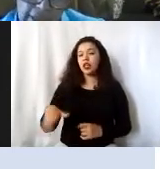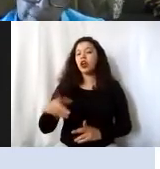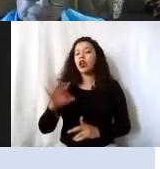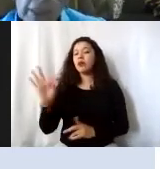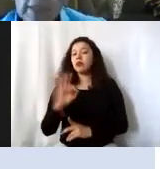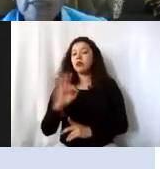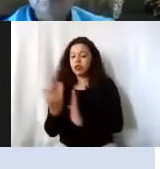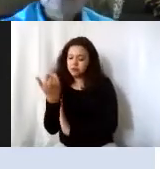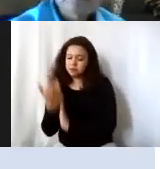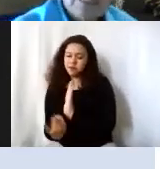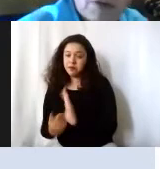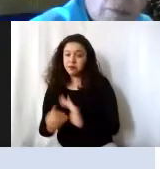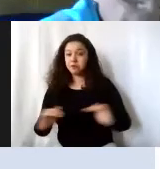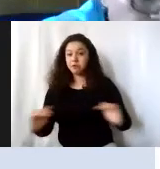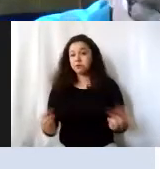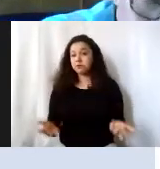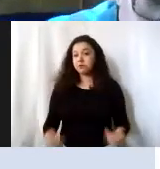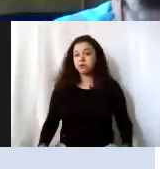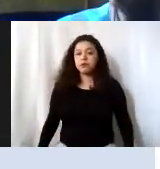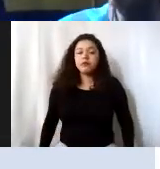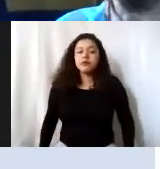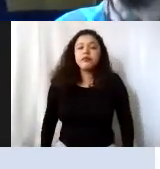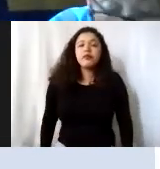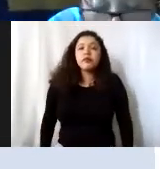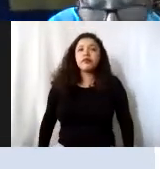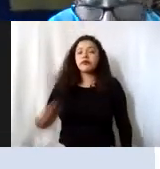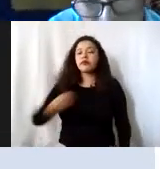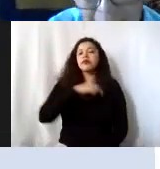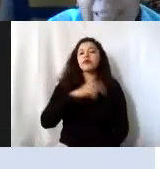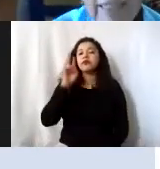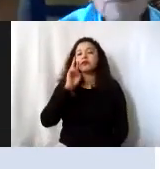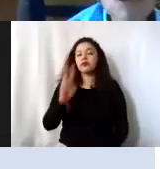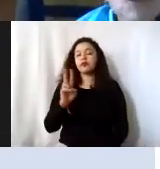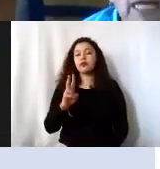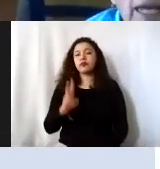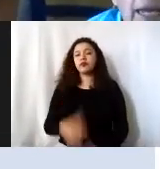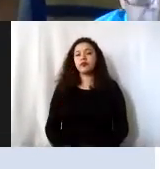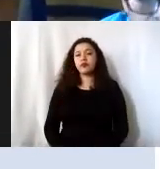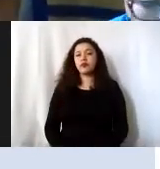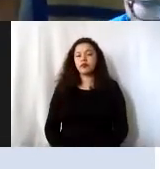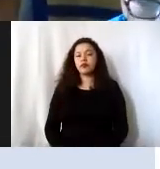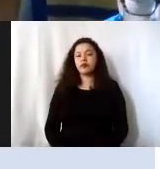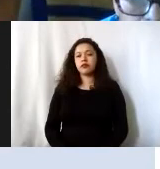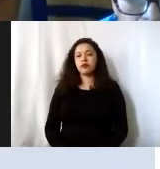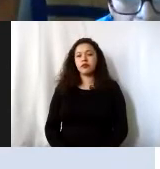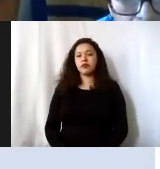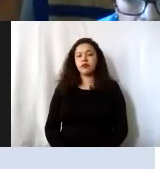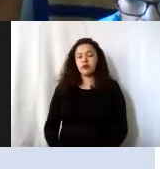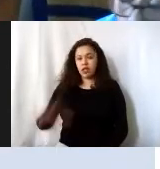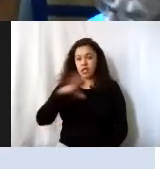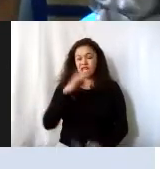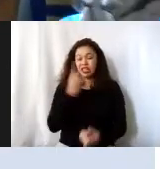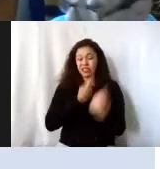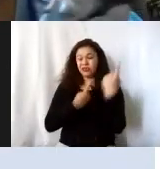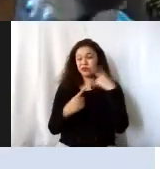porcentaje. Entonces, como vemos, pues sí tendríamos una tarea